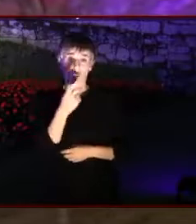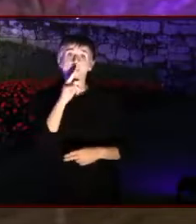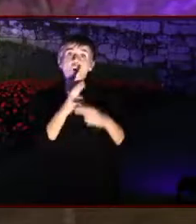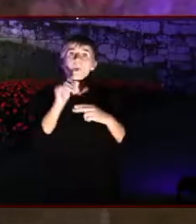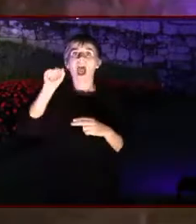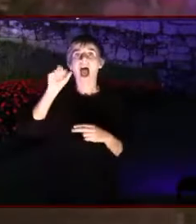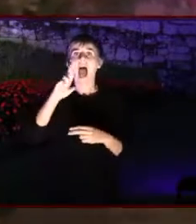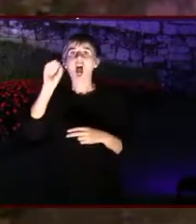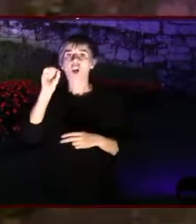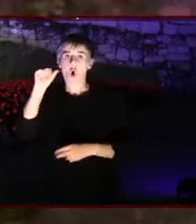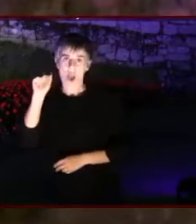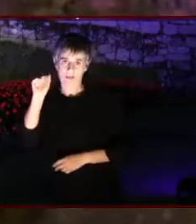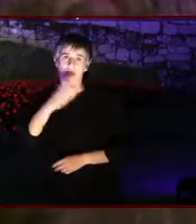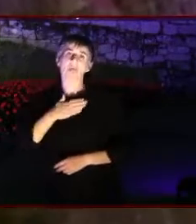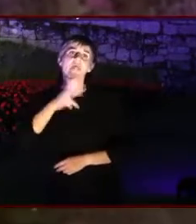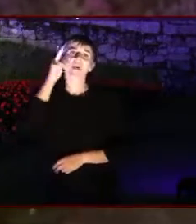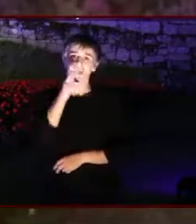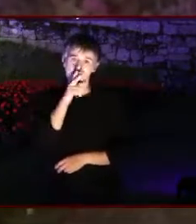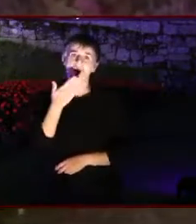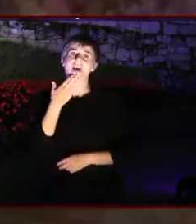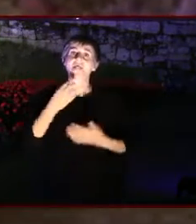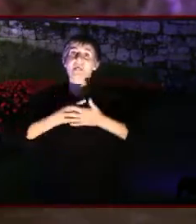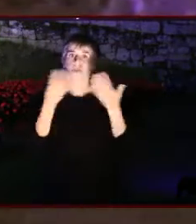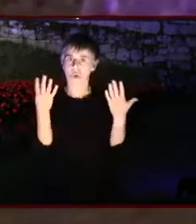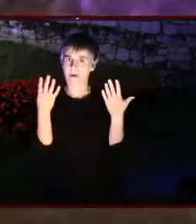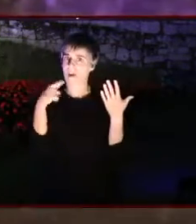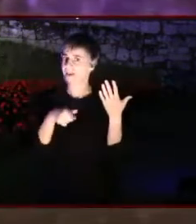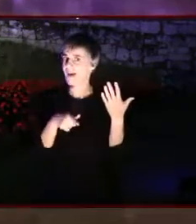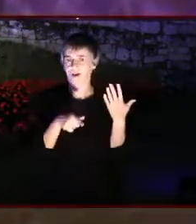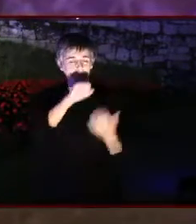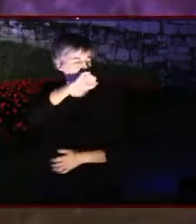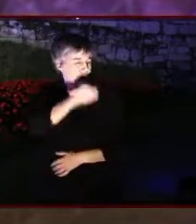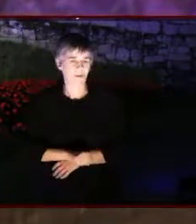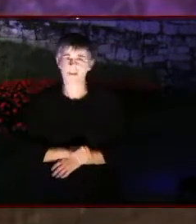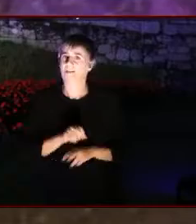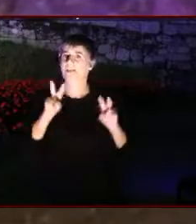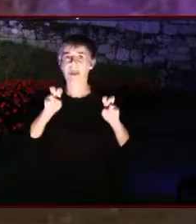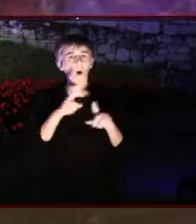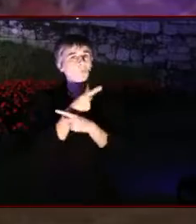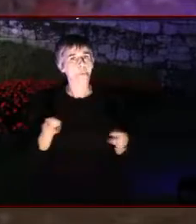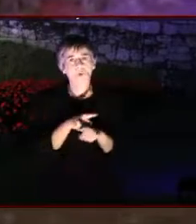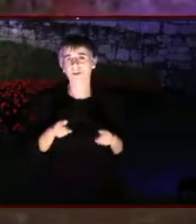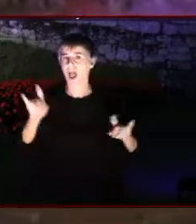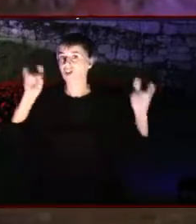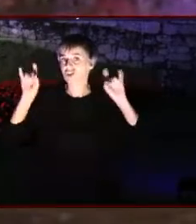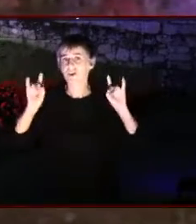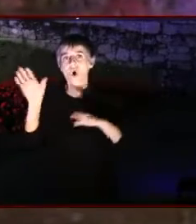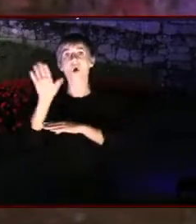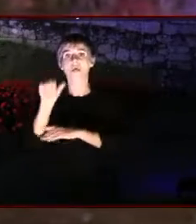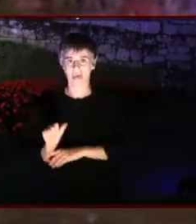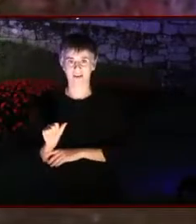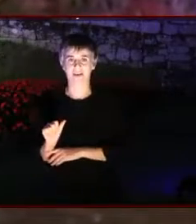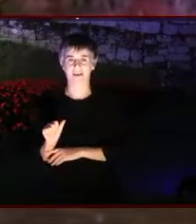anos. Aroa é unha apaixonada do mundo da música, do son e do cinema.